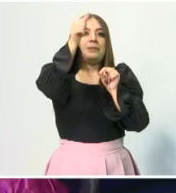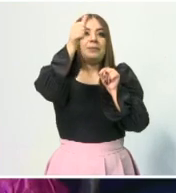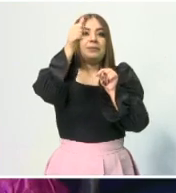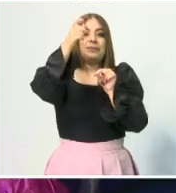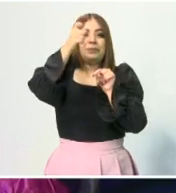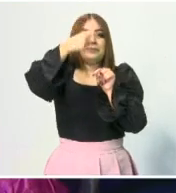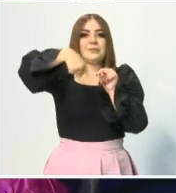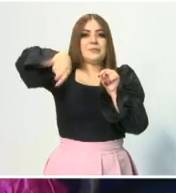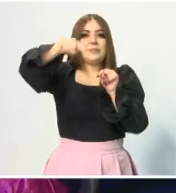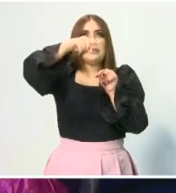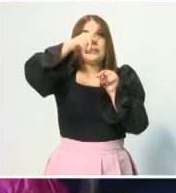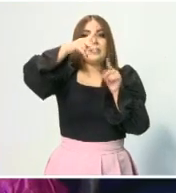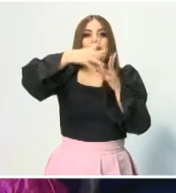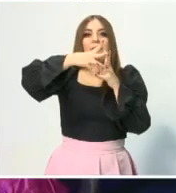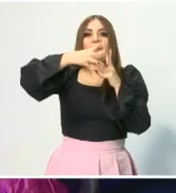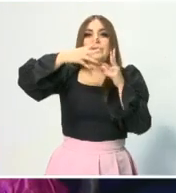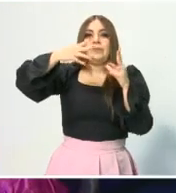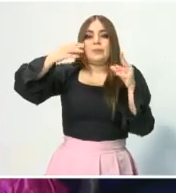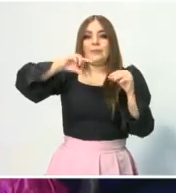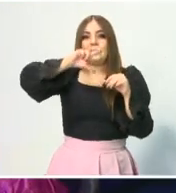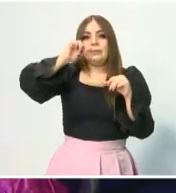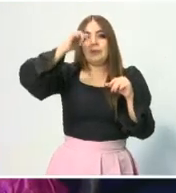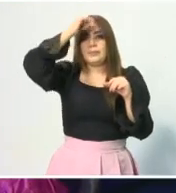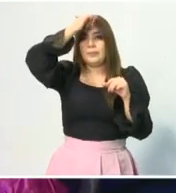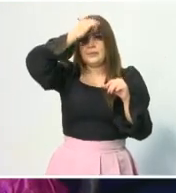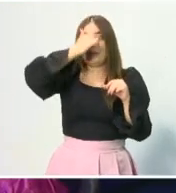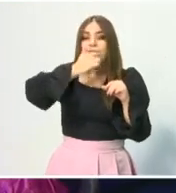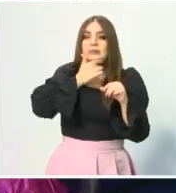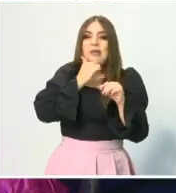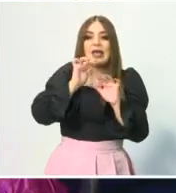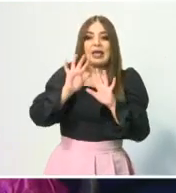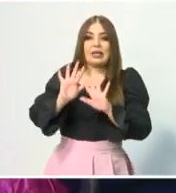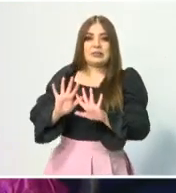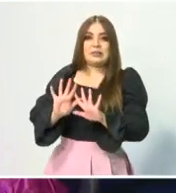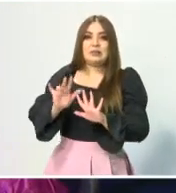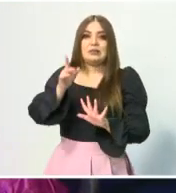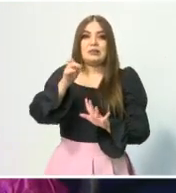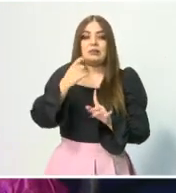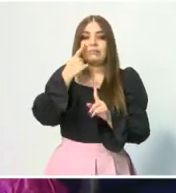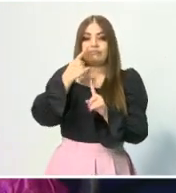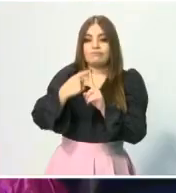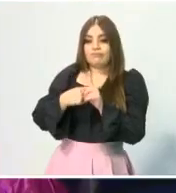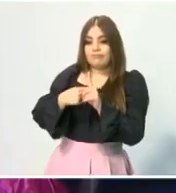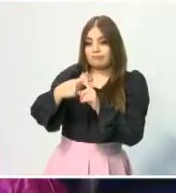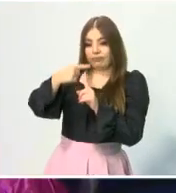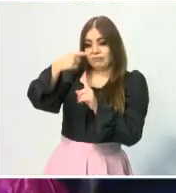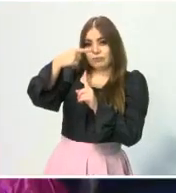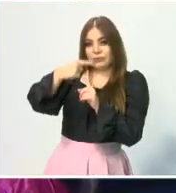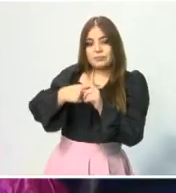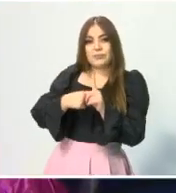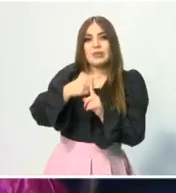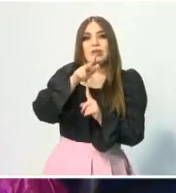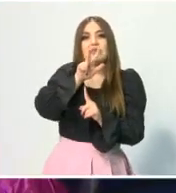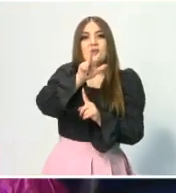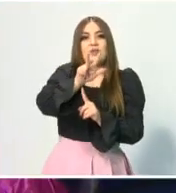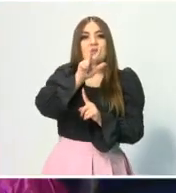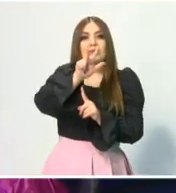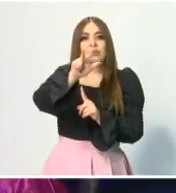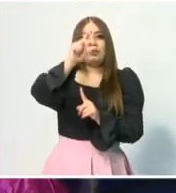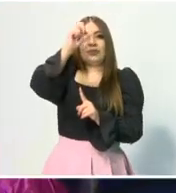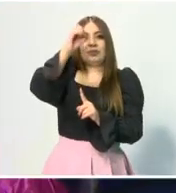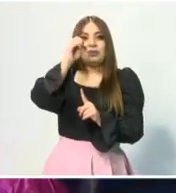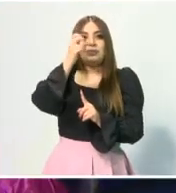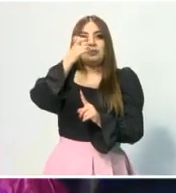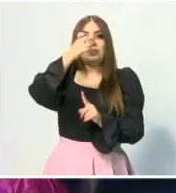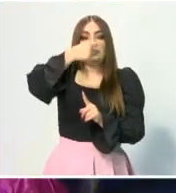el cielo en su totalidad y durante la noche así se mantiene, pero desciende el termómetro hasta dejarnos 18 grados centígrados.